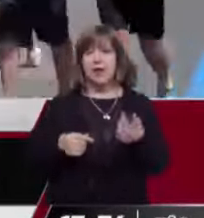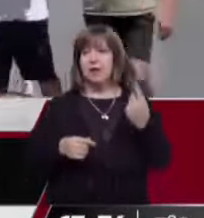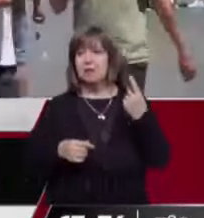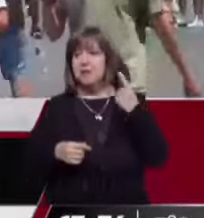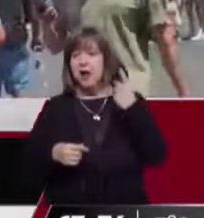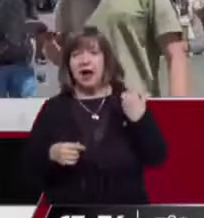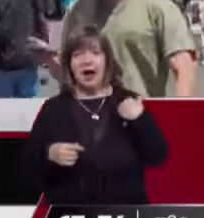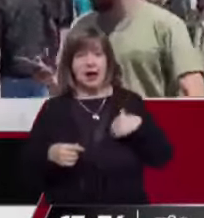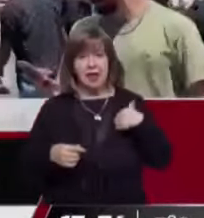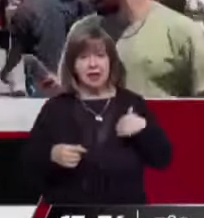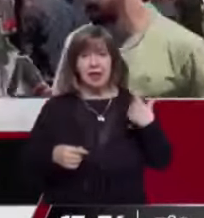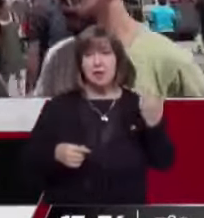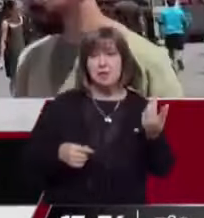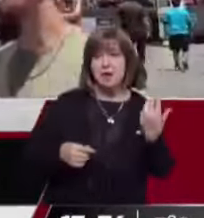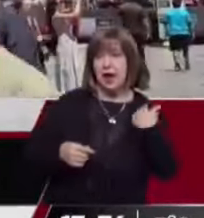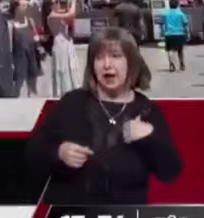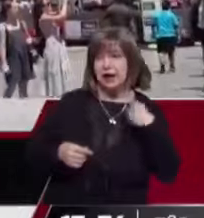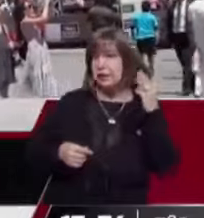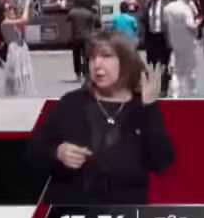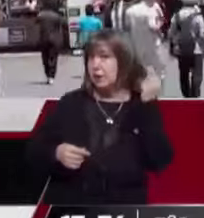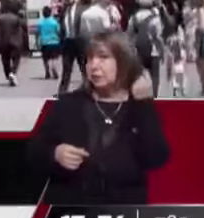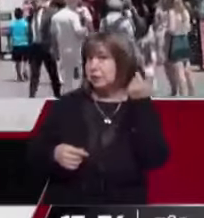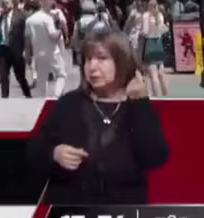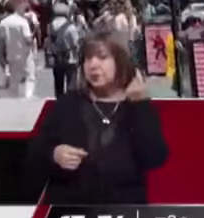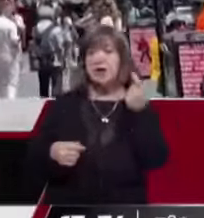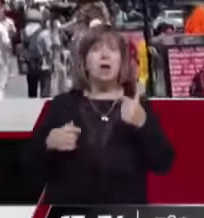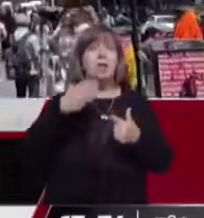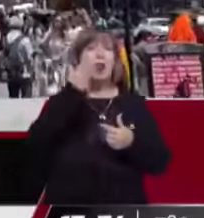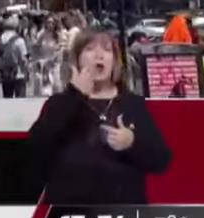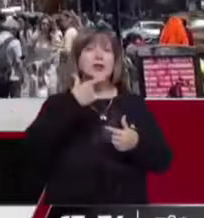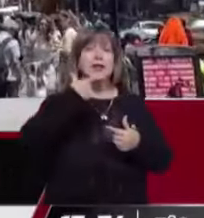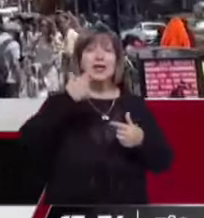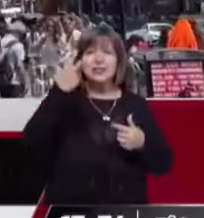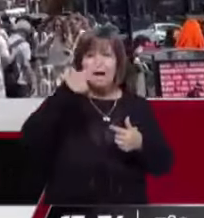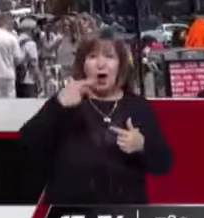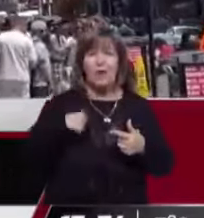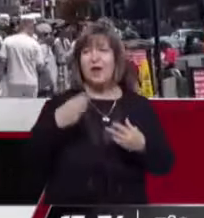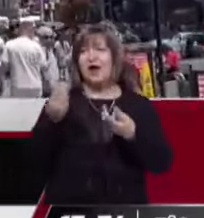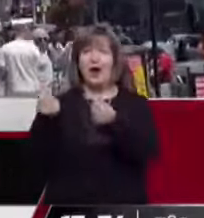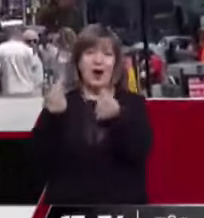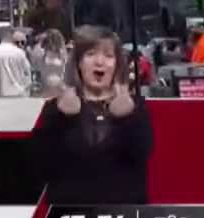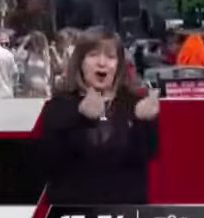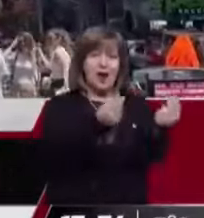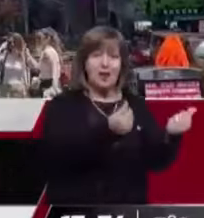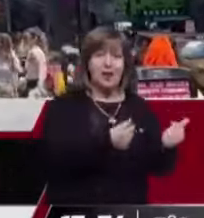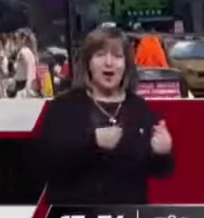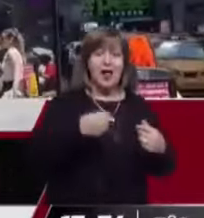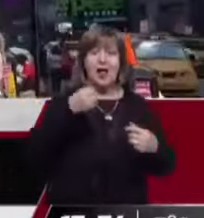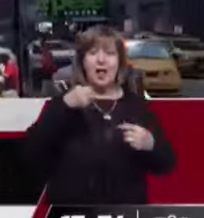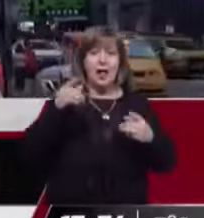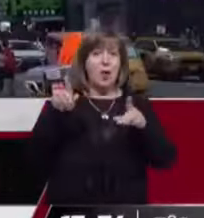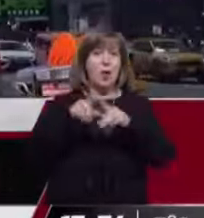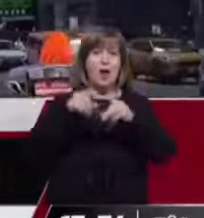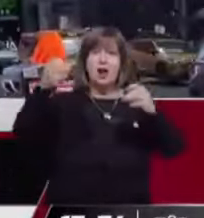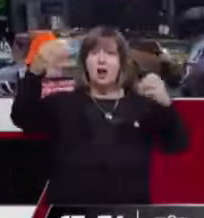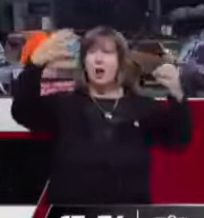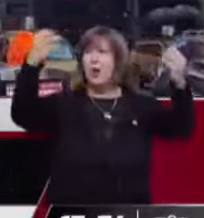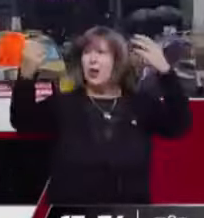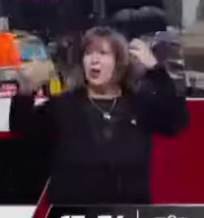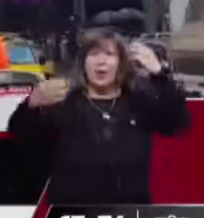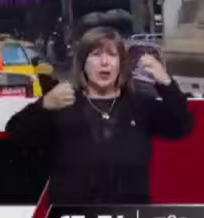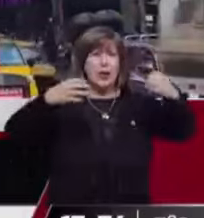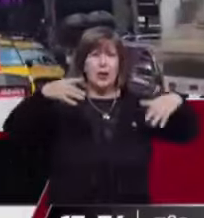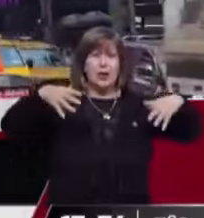gusta venir, le gusta hacer shopping, dejarse marear con todas estas luces que son todas alimentadas a